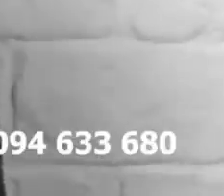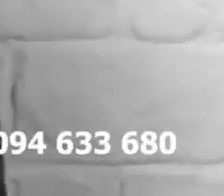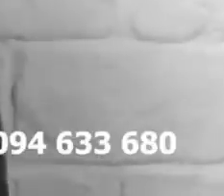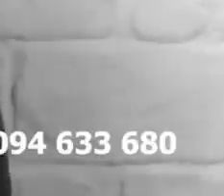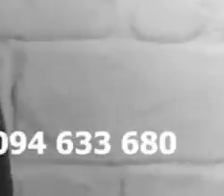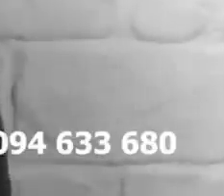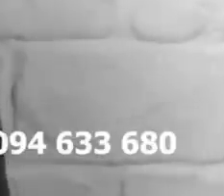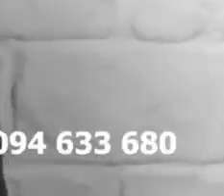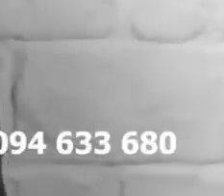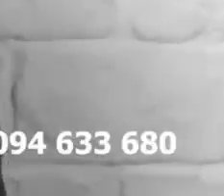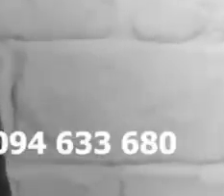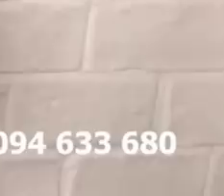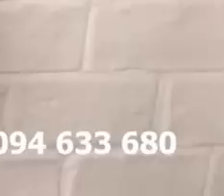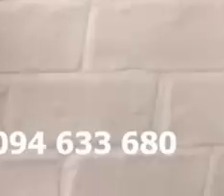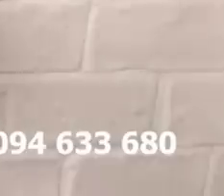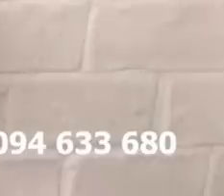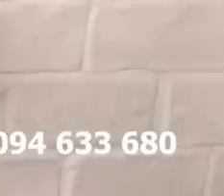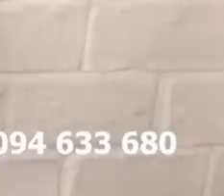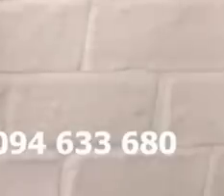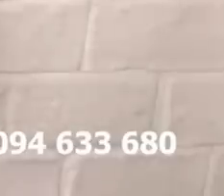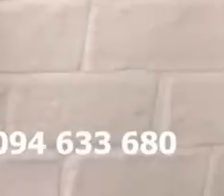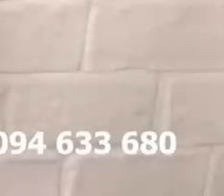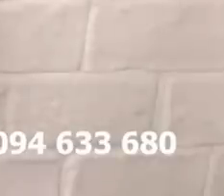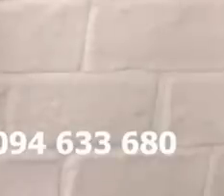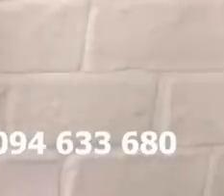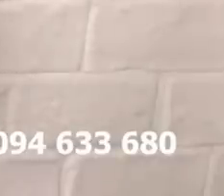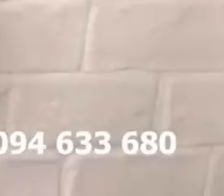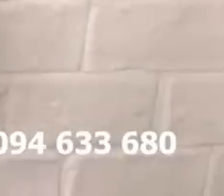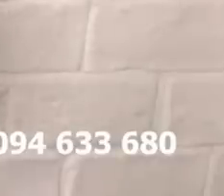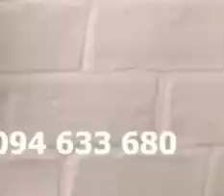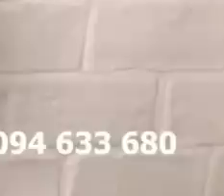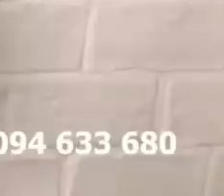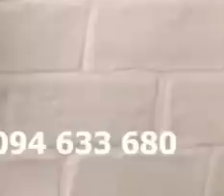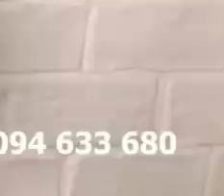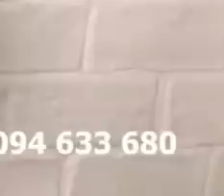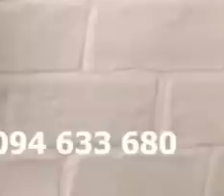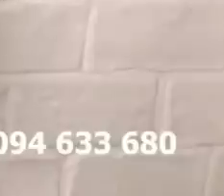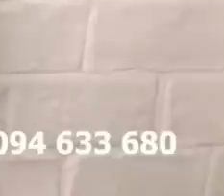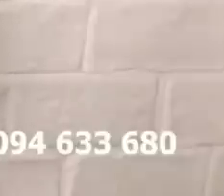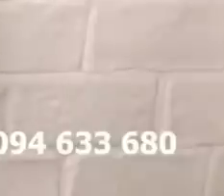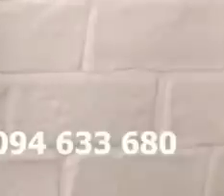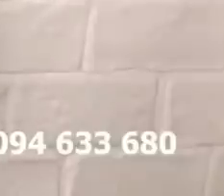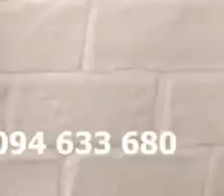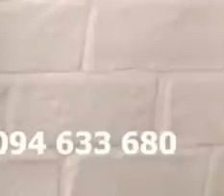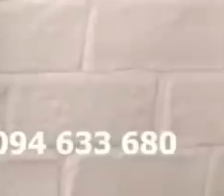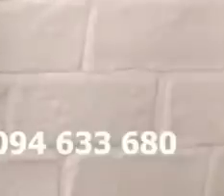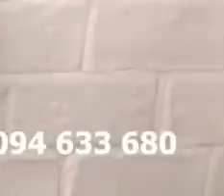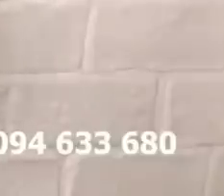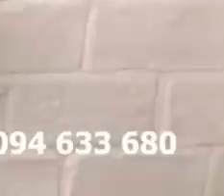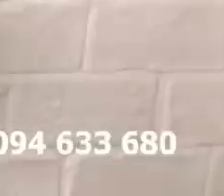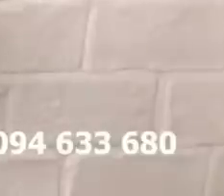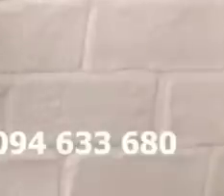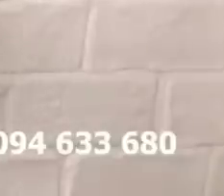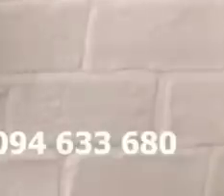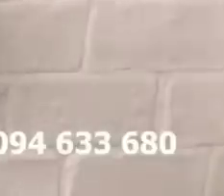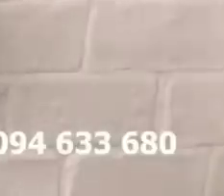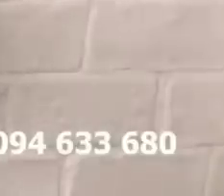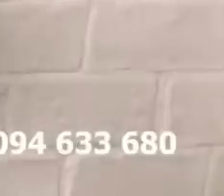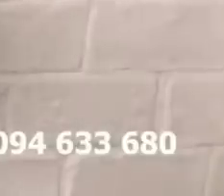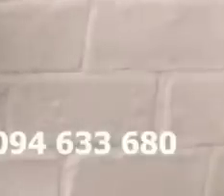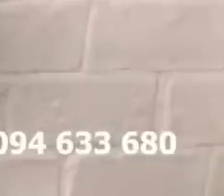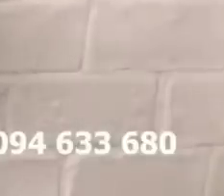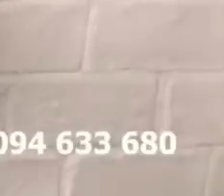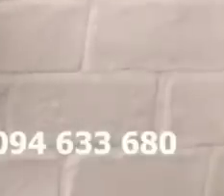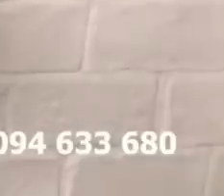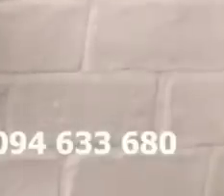sueldos. ¿Se acuerdan? Mientras el pueblo se debate luchando para no perder el trabajo y otros para tener